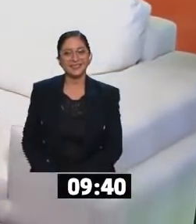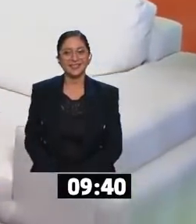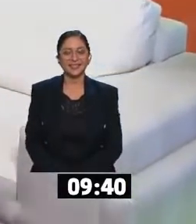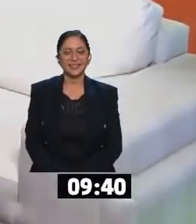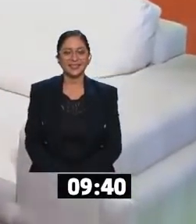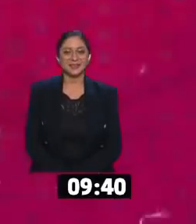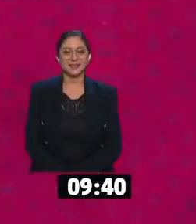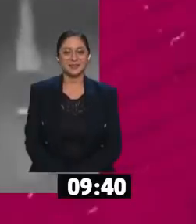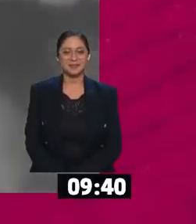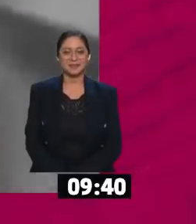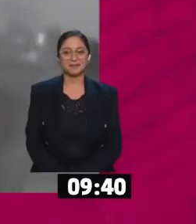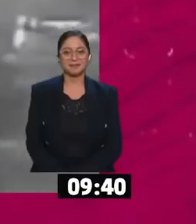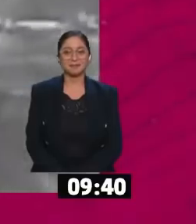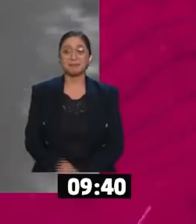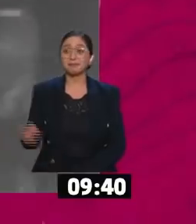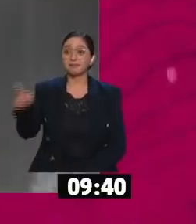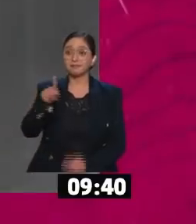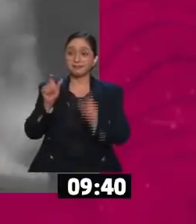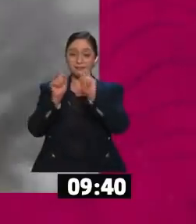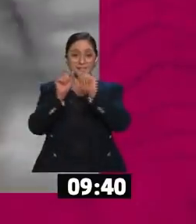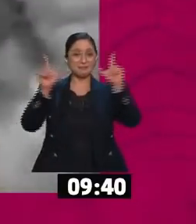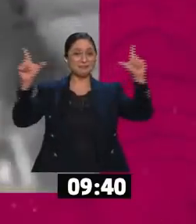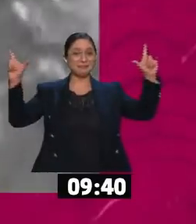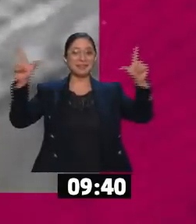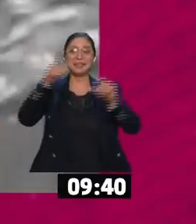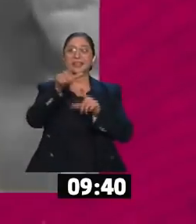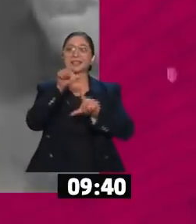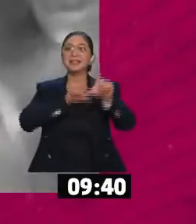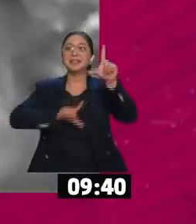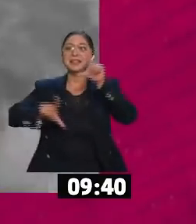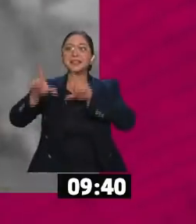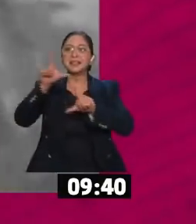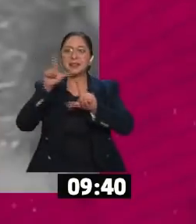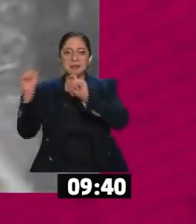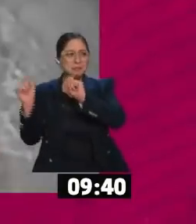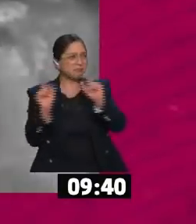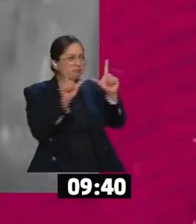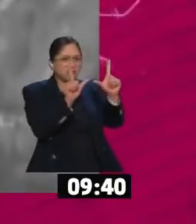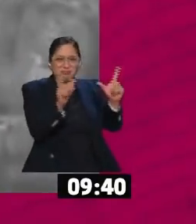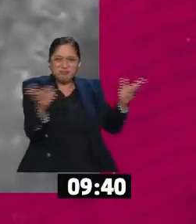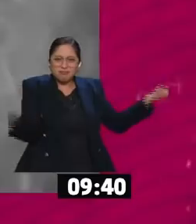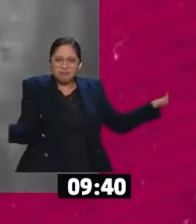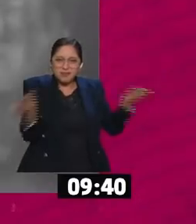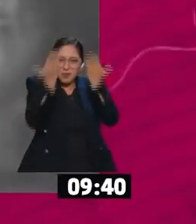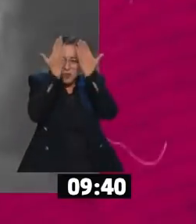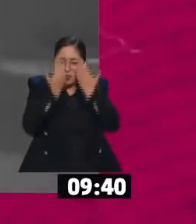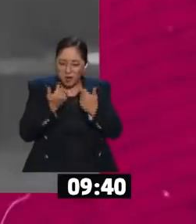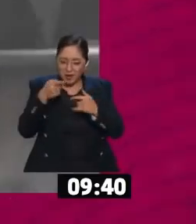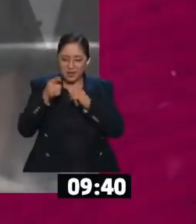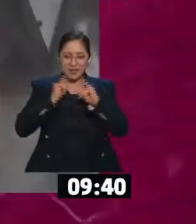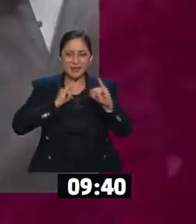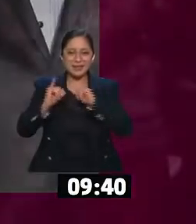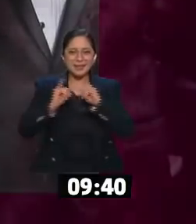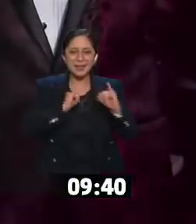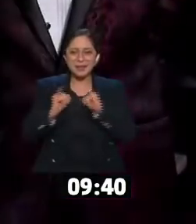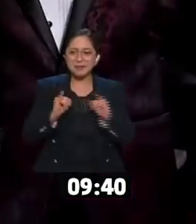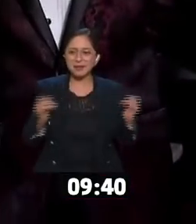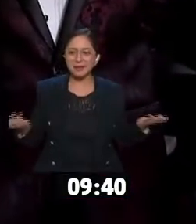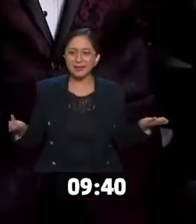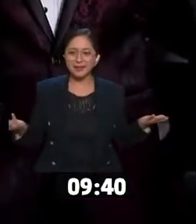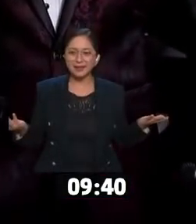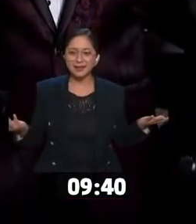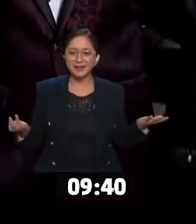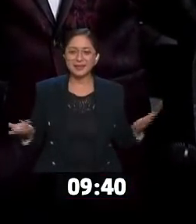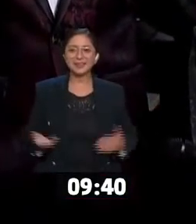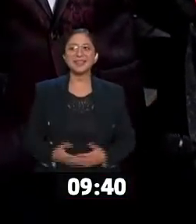El cuadro de la lengua de señas, ¿quién sabe qué hace ahí? Sin nadie de lengua de señas.